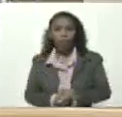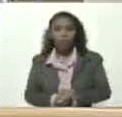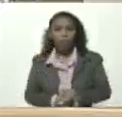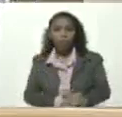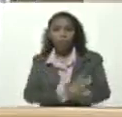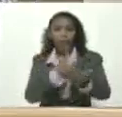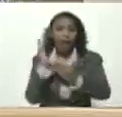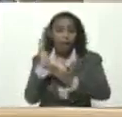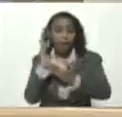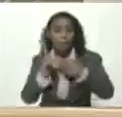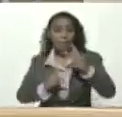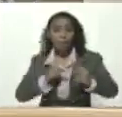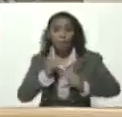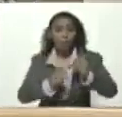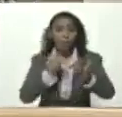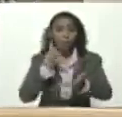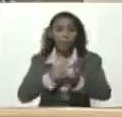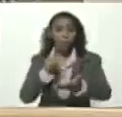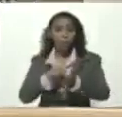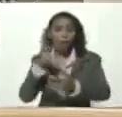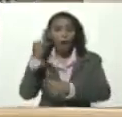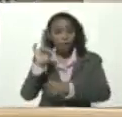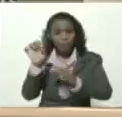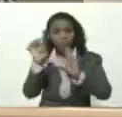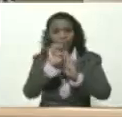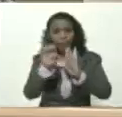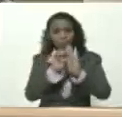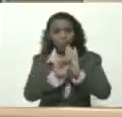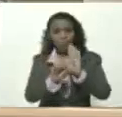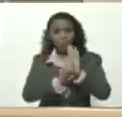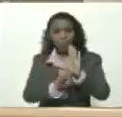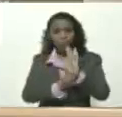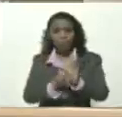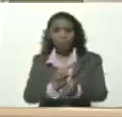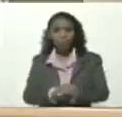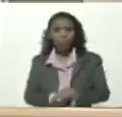Ese proceso de postulaciones tiene etapas.